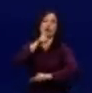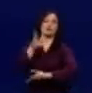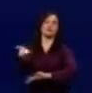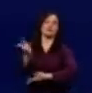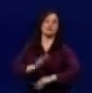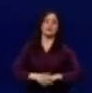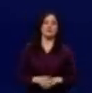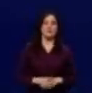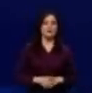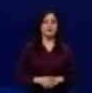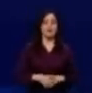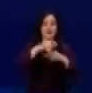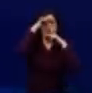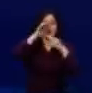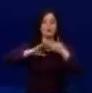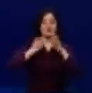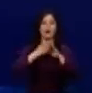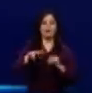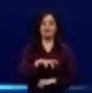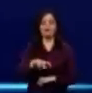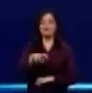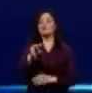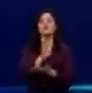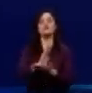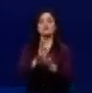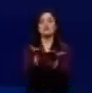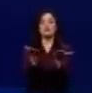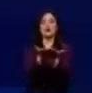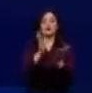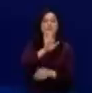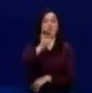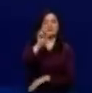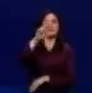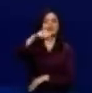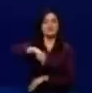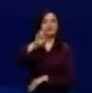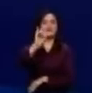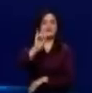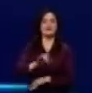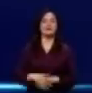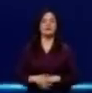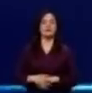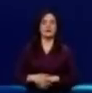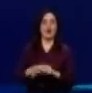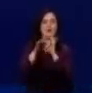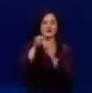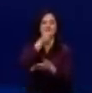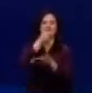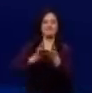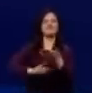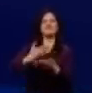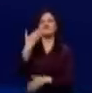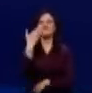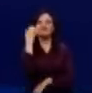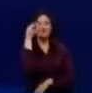de la comunidad sigue recorriendo los barrios, esta vez desde la ciudadela Tarqui. Con Helen Quiñones conoceremos